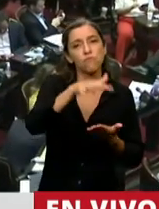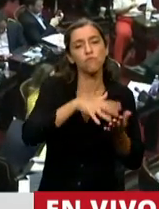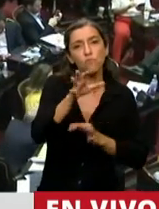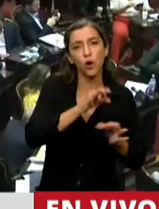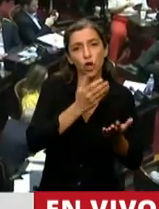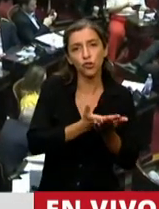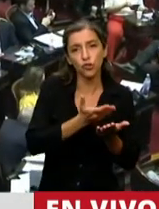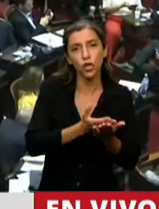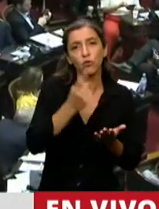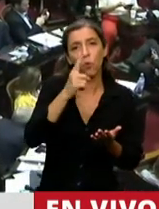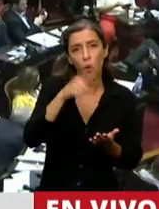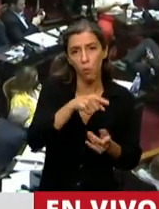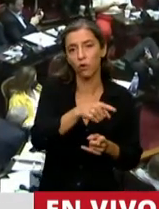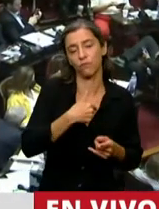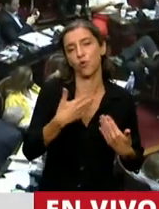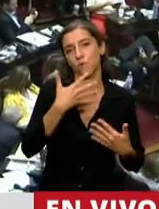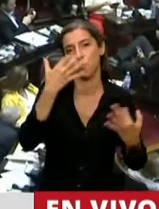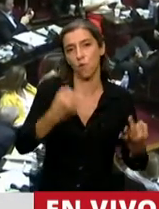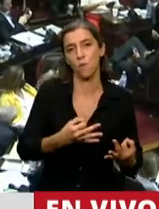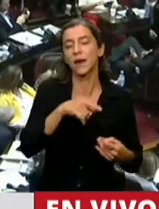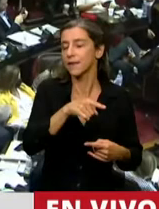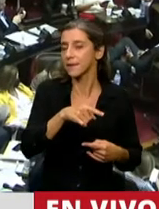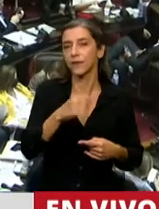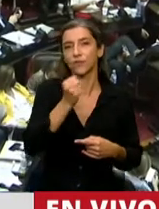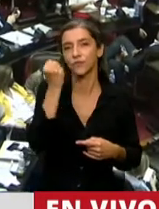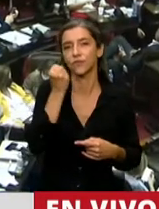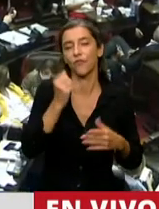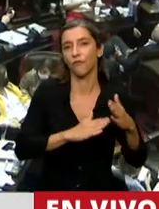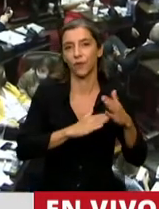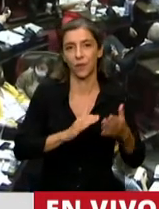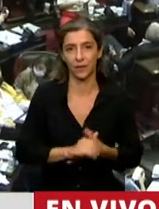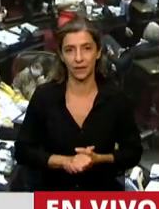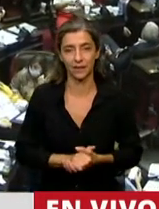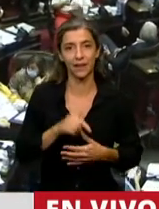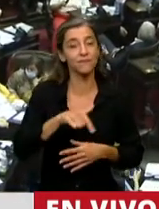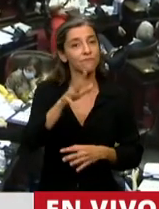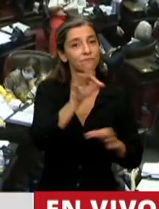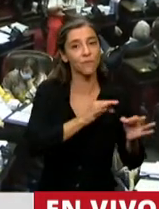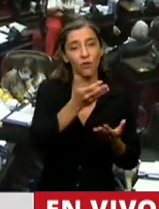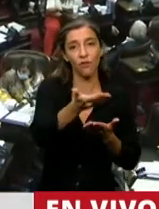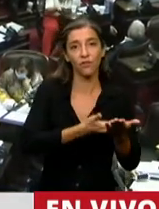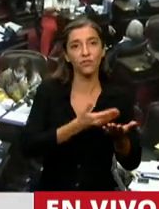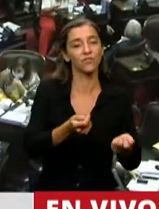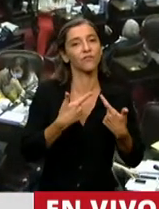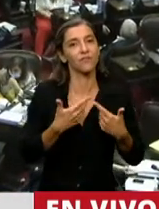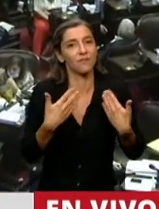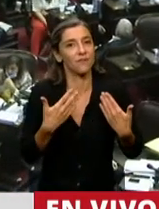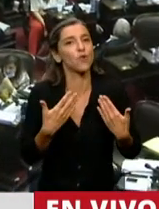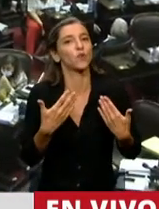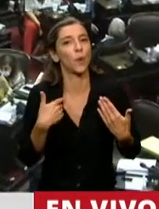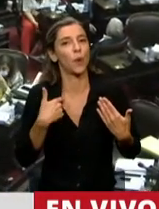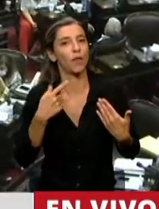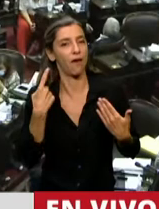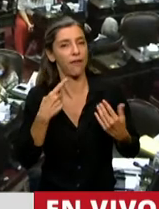y eso ya es un paso importante. Este proyecto reúne la posibilidad de ir